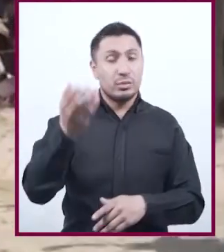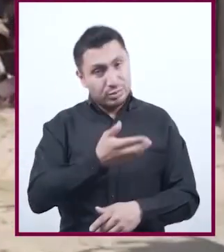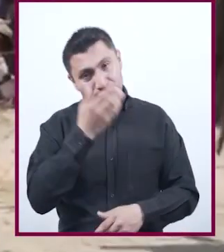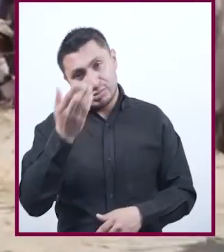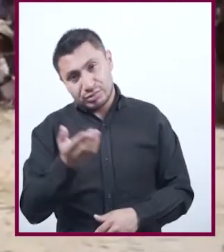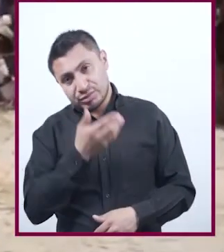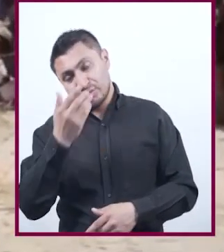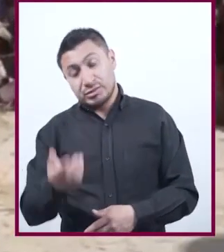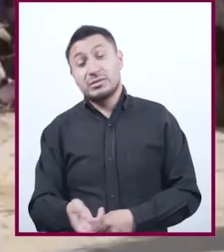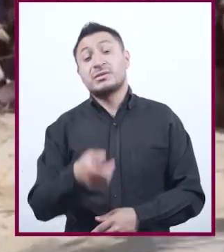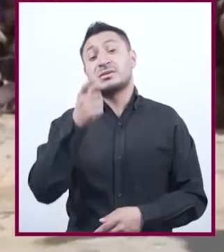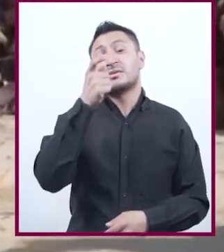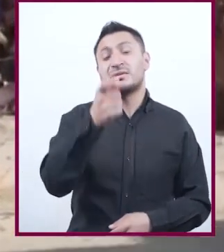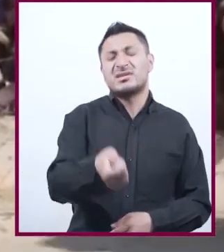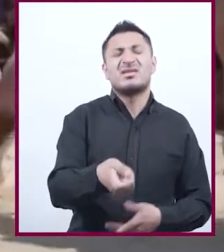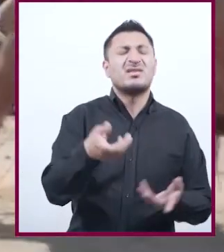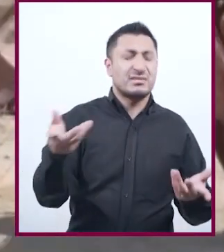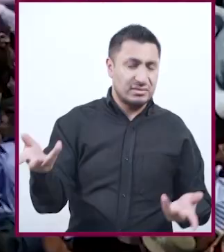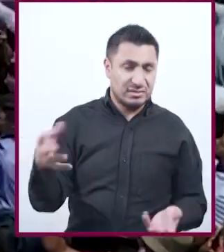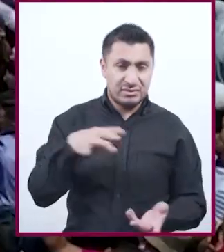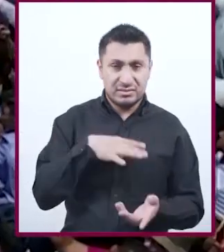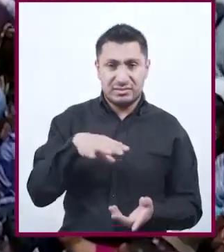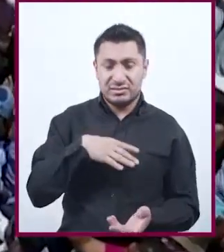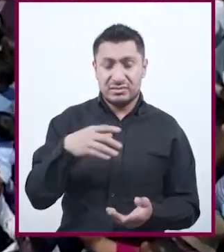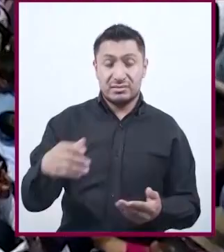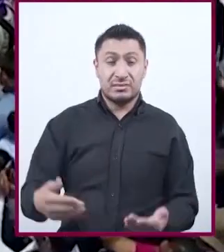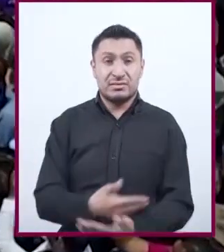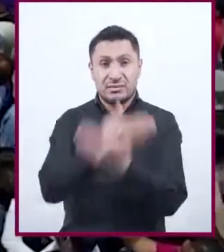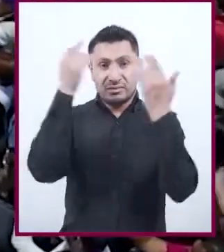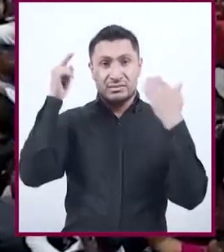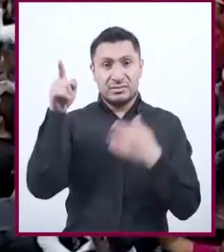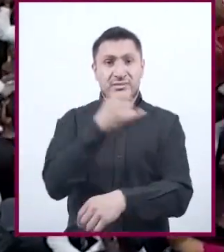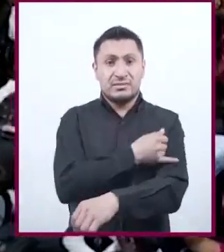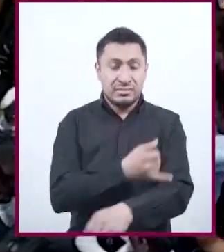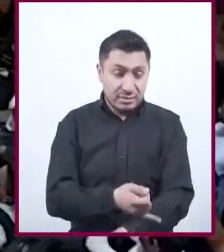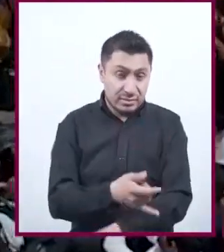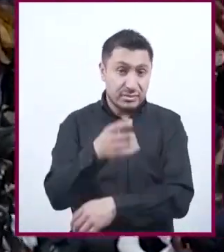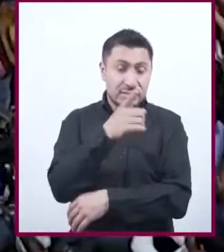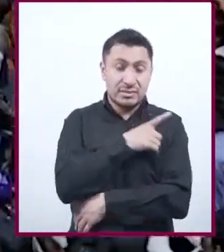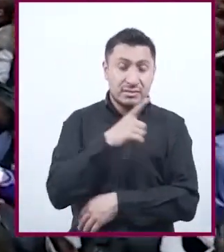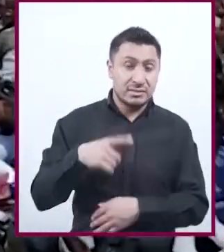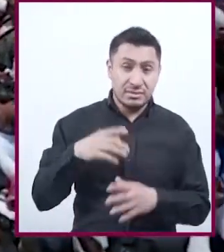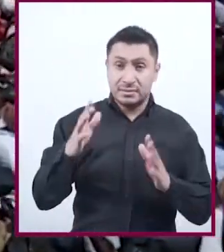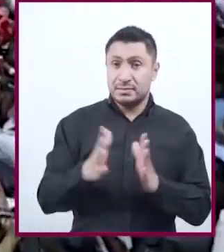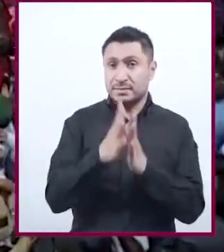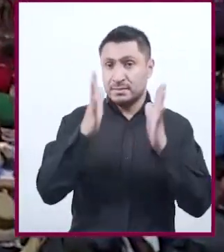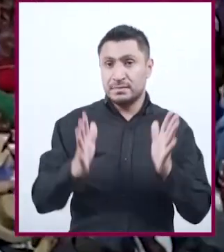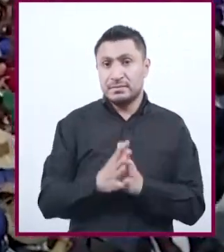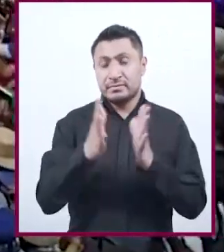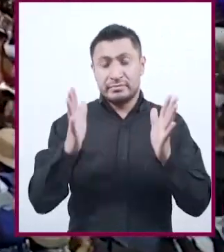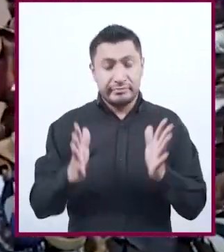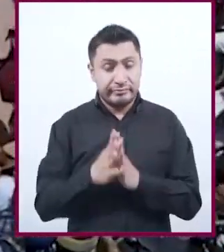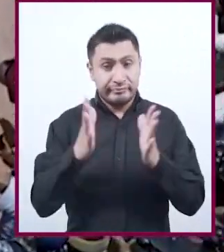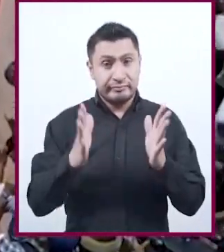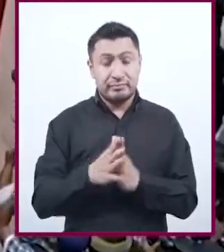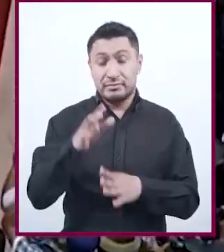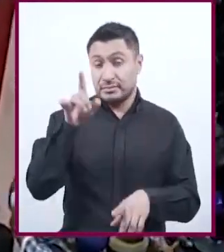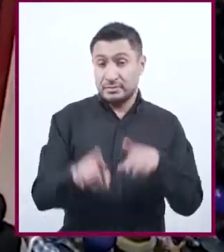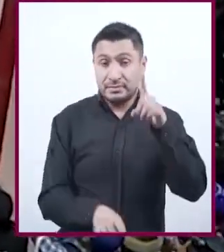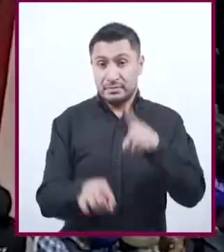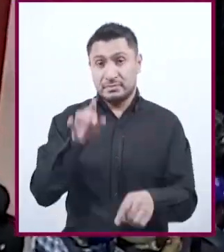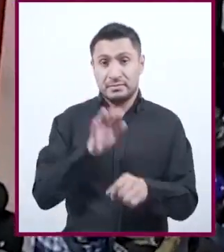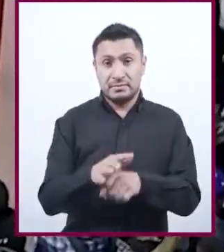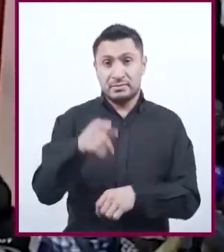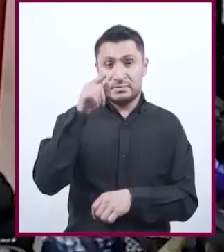ser originarios, que tengan que participar de acuerdo a cierto tipo de familia, que tenga